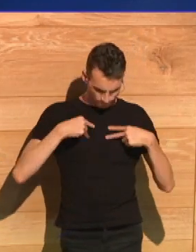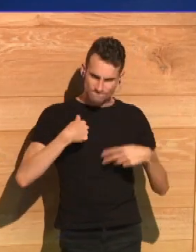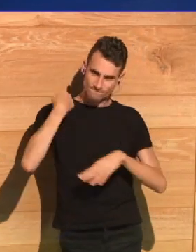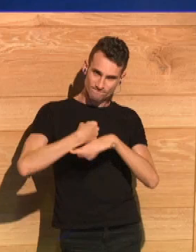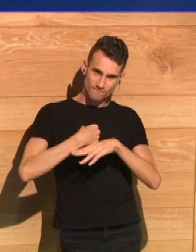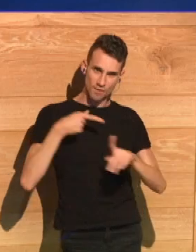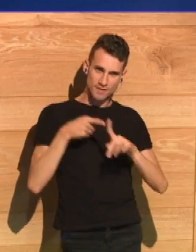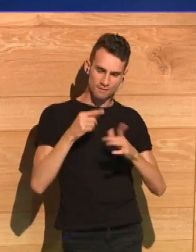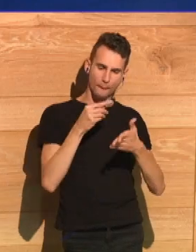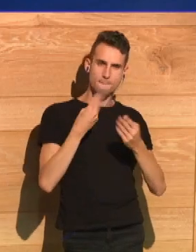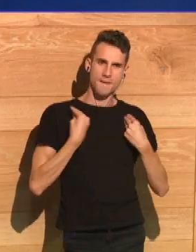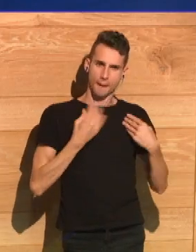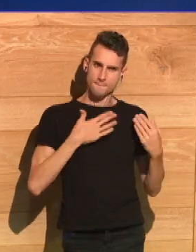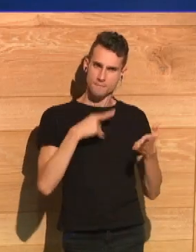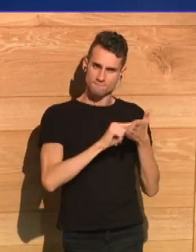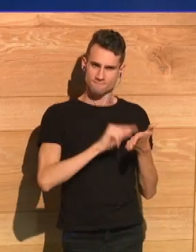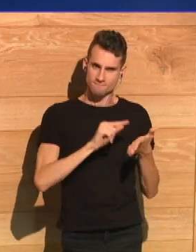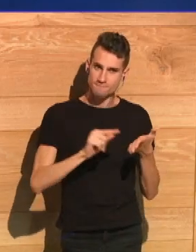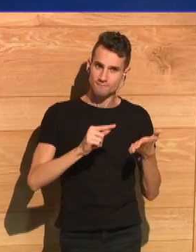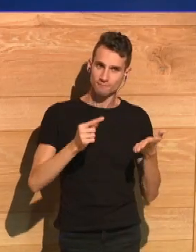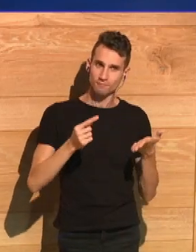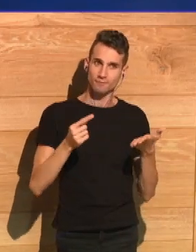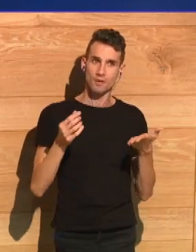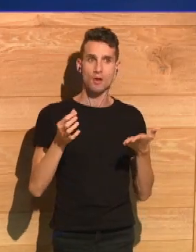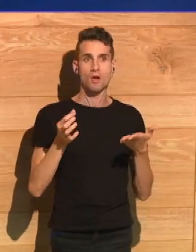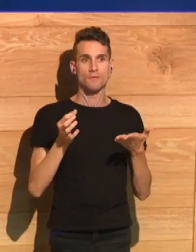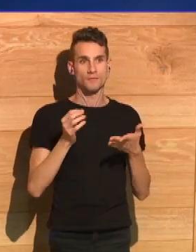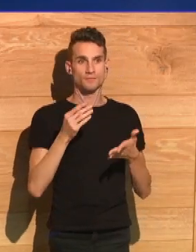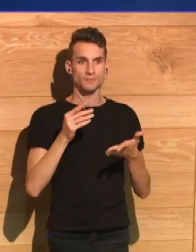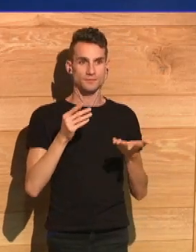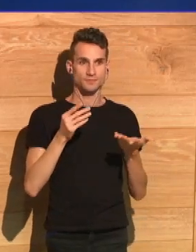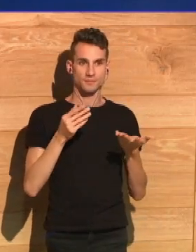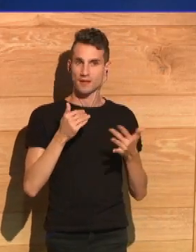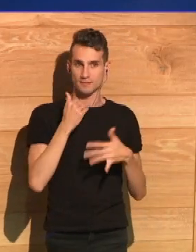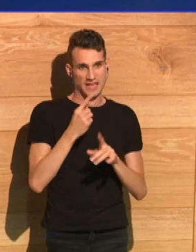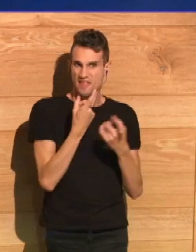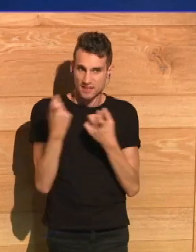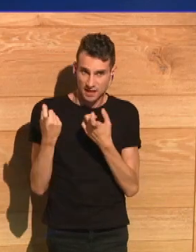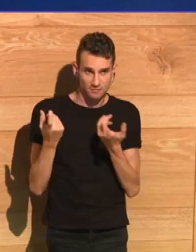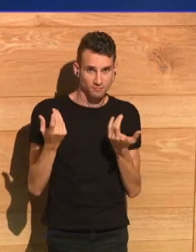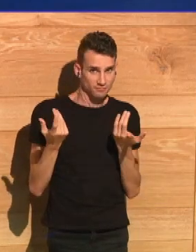escribir sobre tu propia vida? ¿Era, bueno, irrefrenable, inexorable?